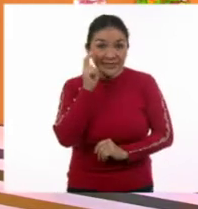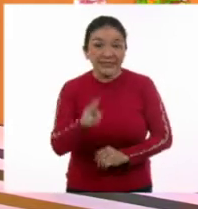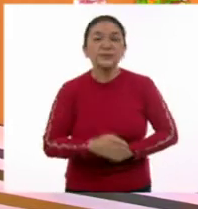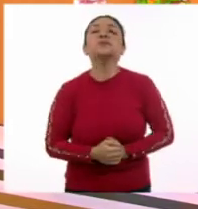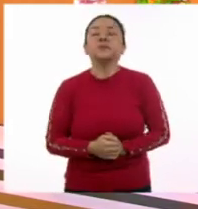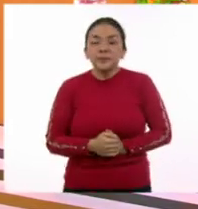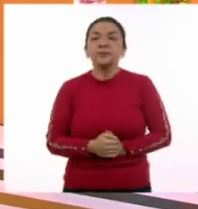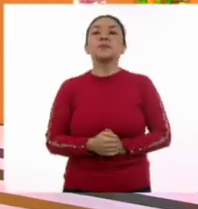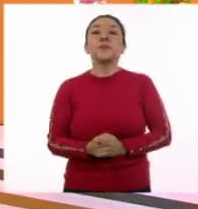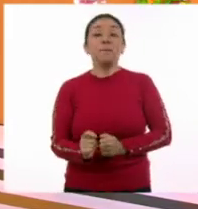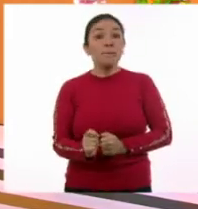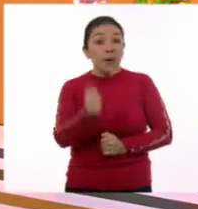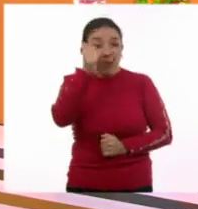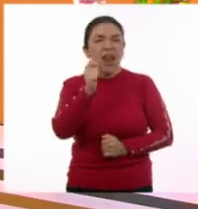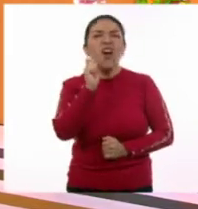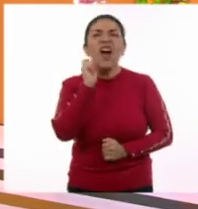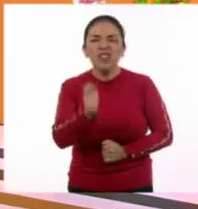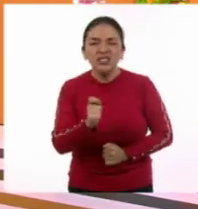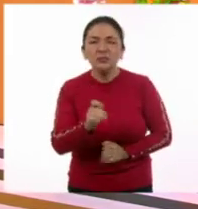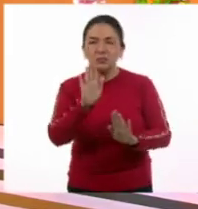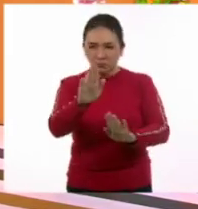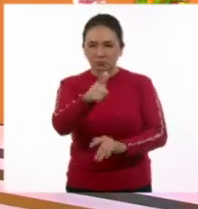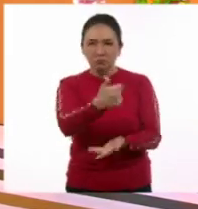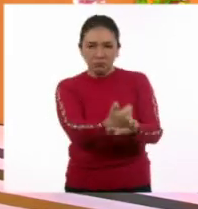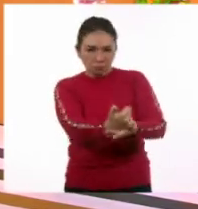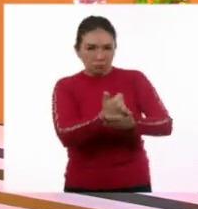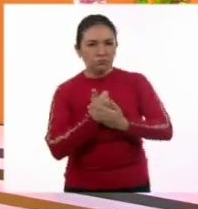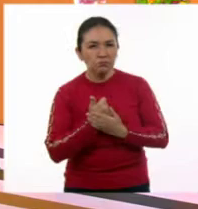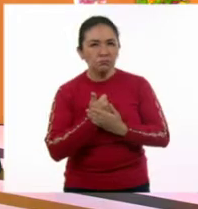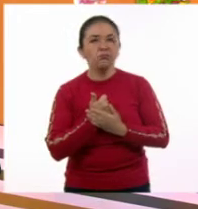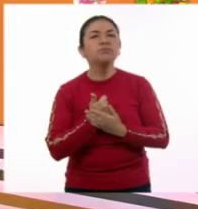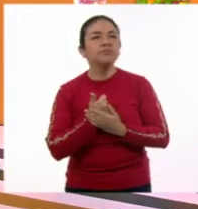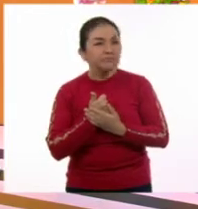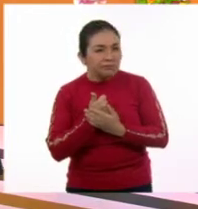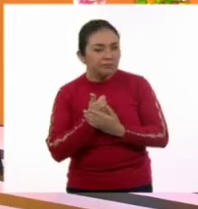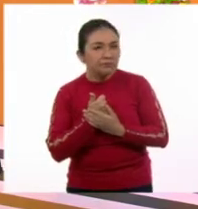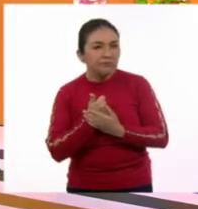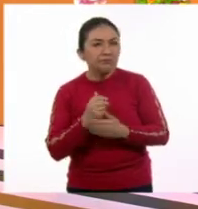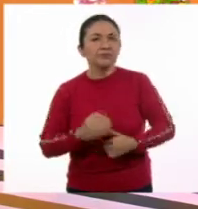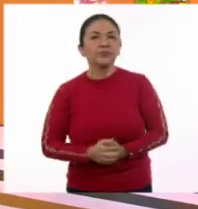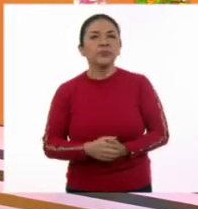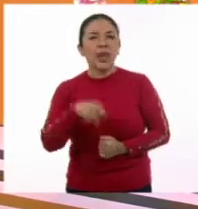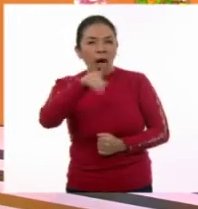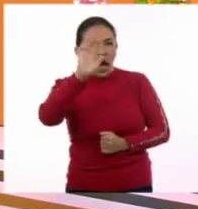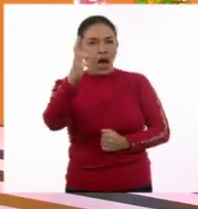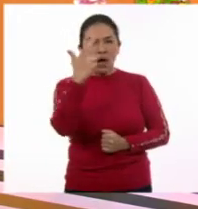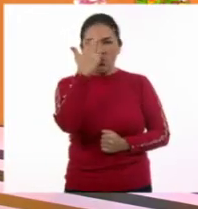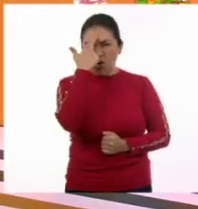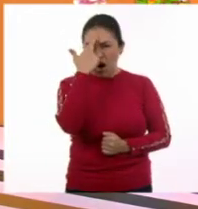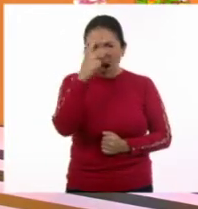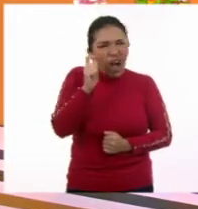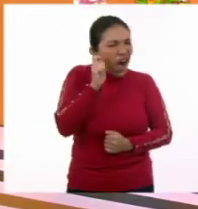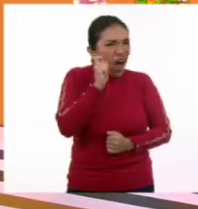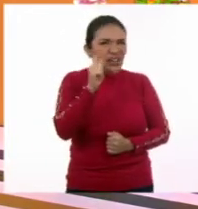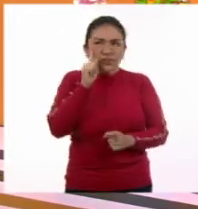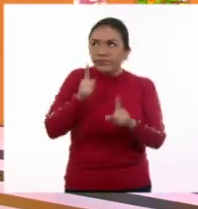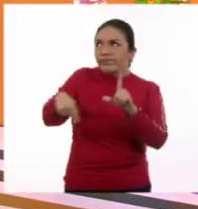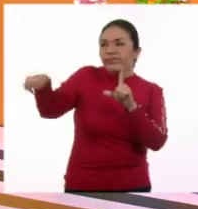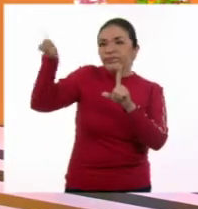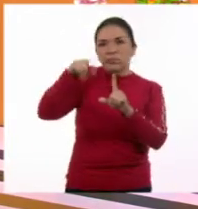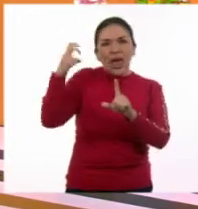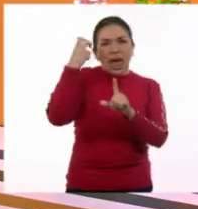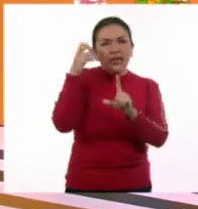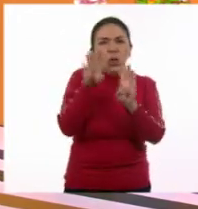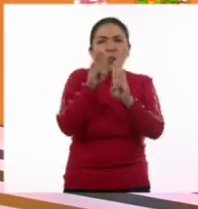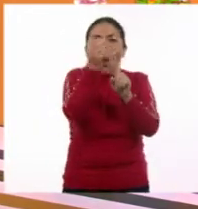muy bien lo primero es que quisiera que me ayudarás a recordar esto que hemos estado llenando este